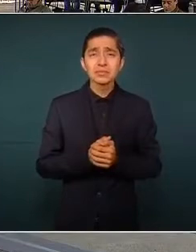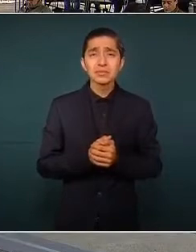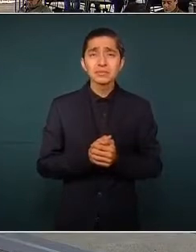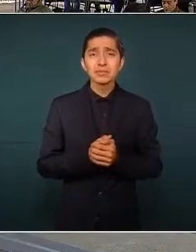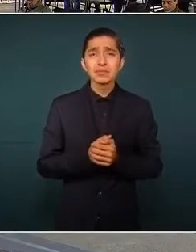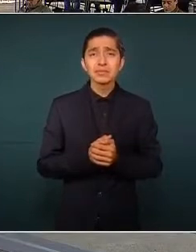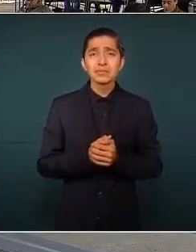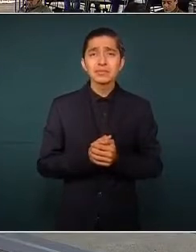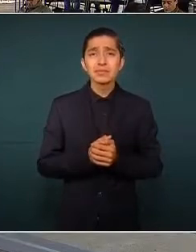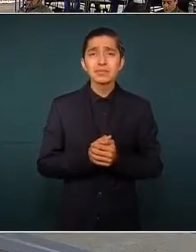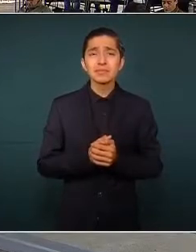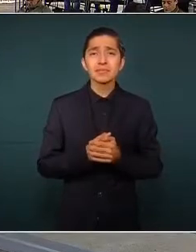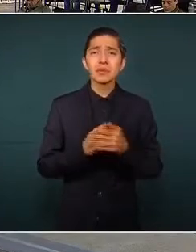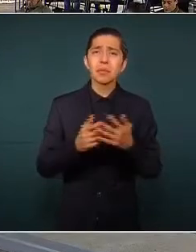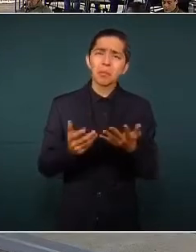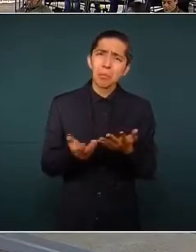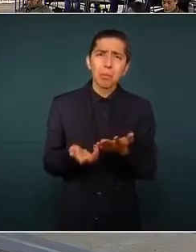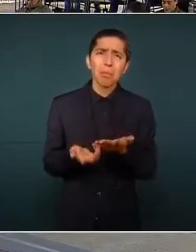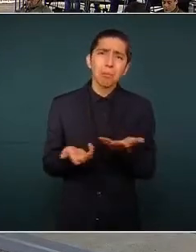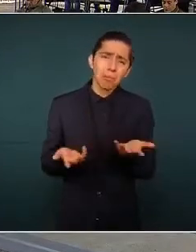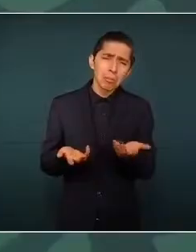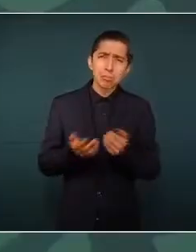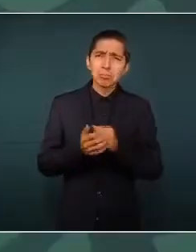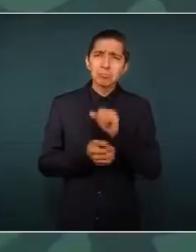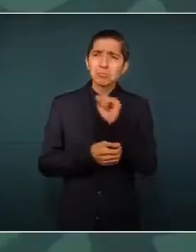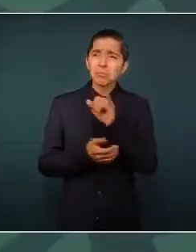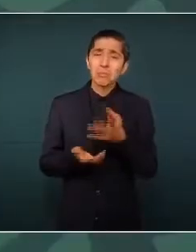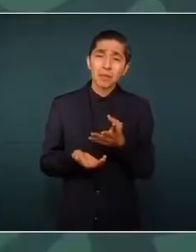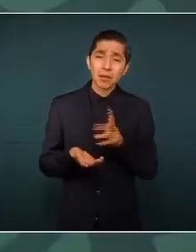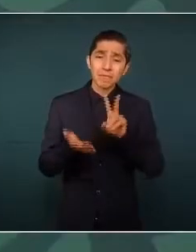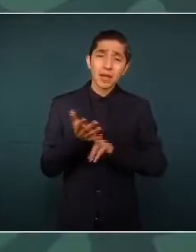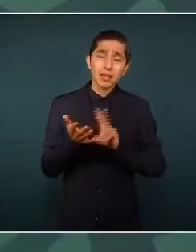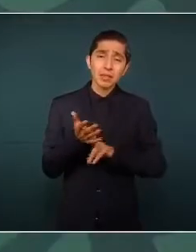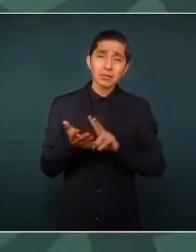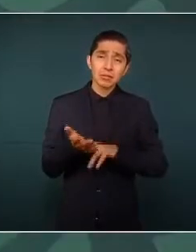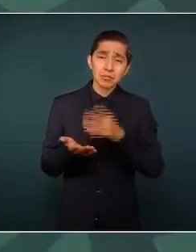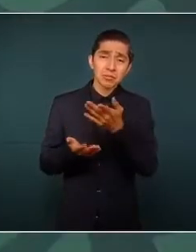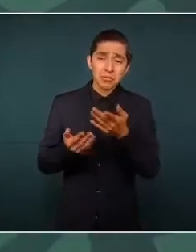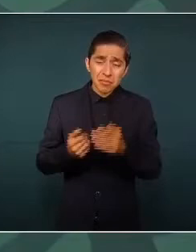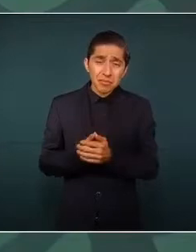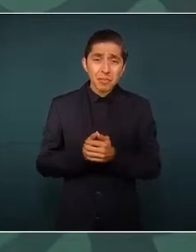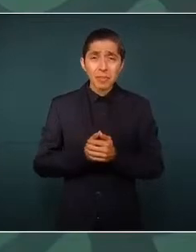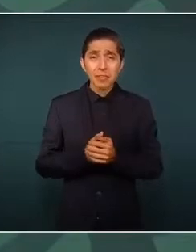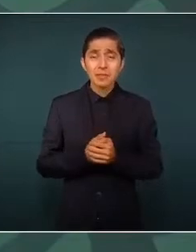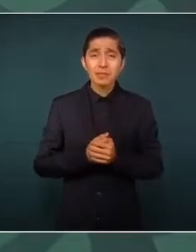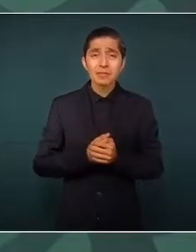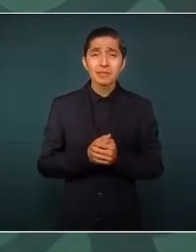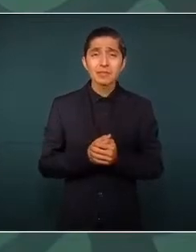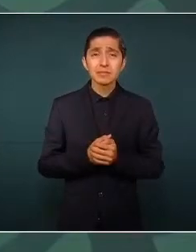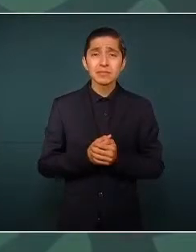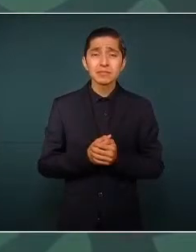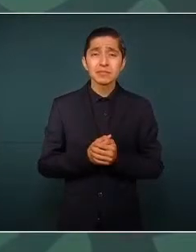es muy válido el que existan